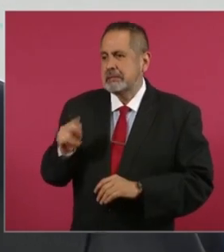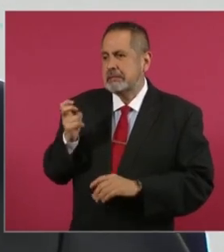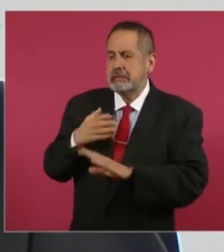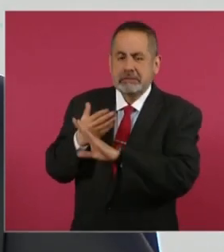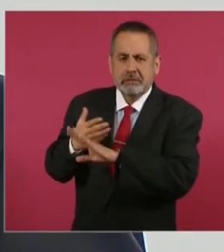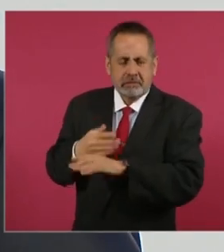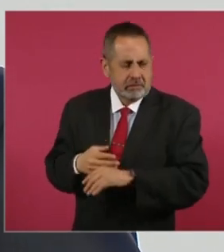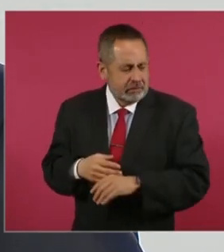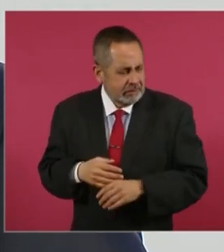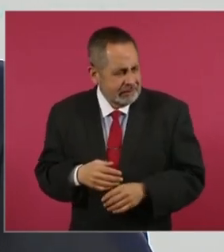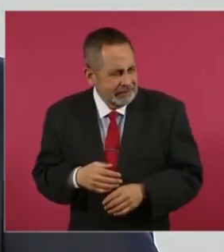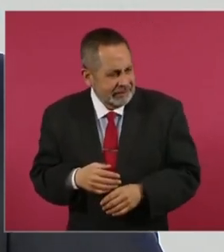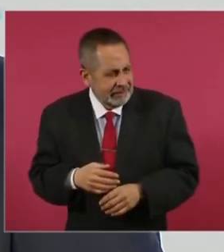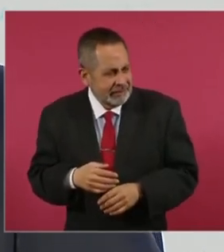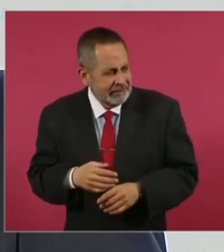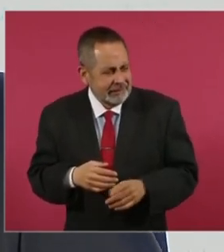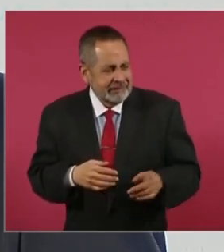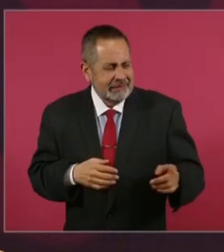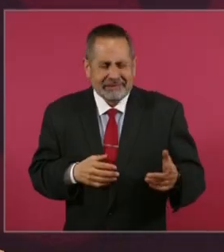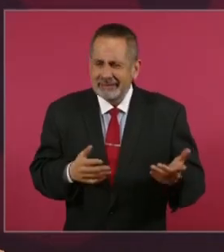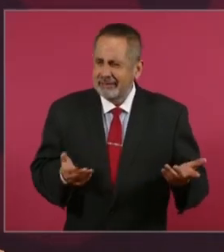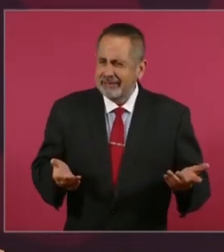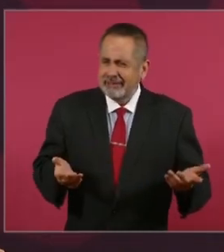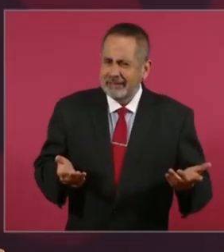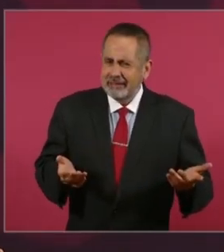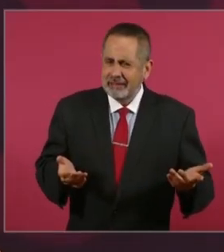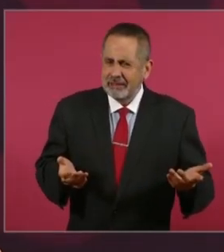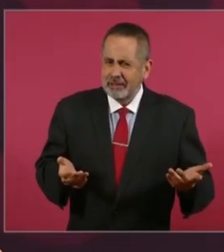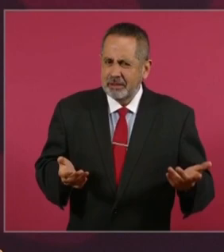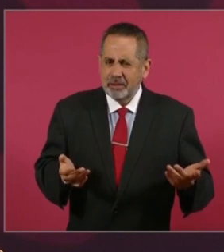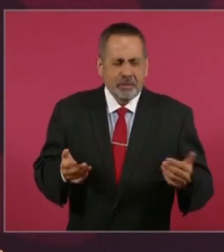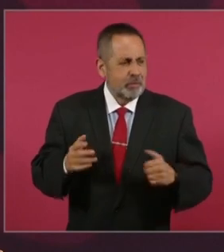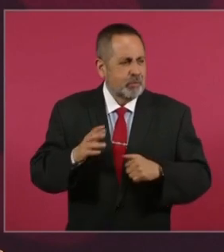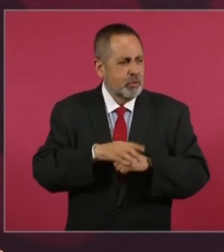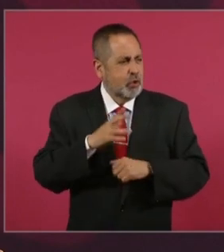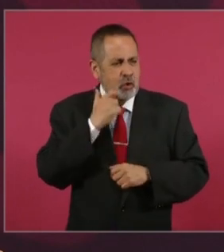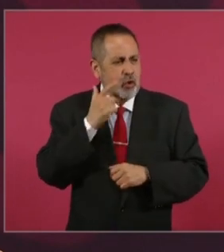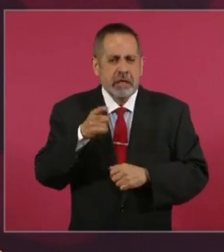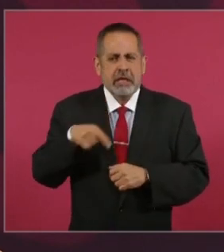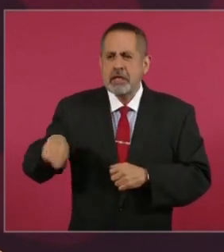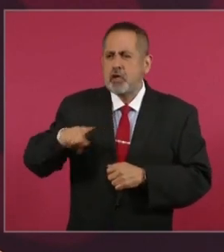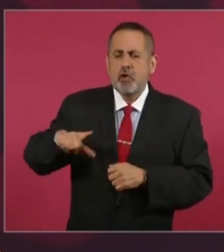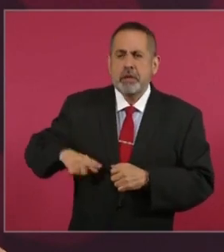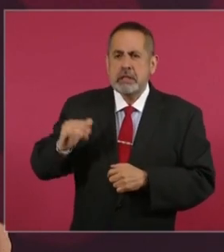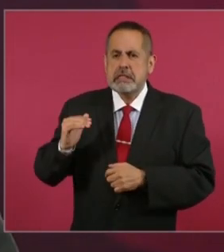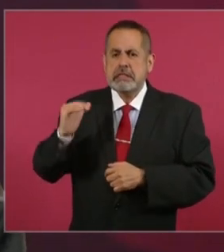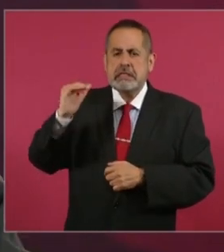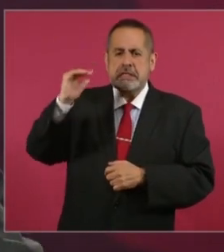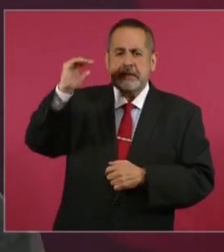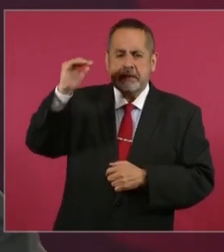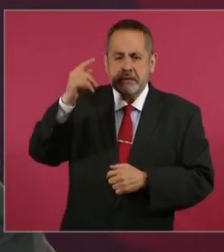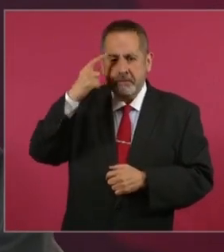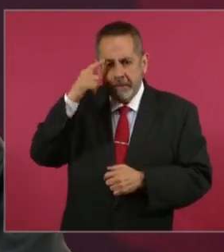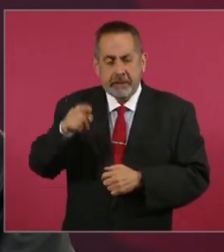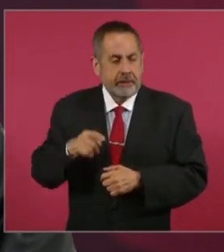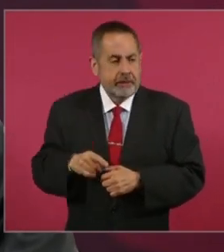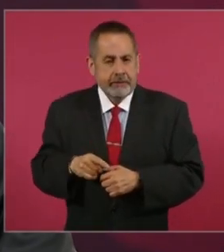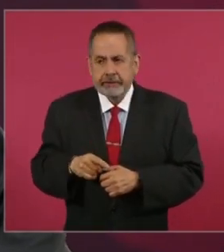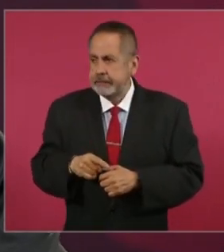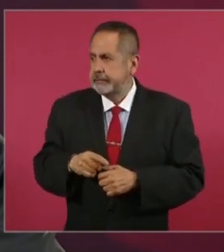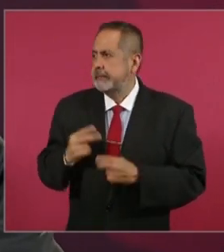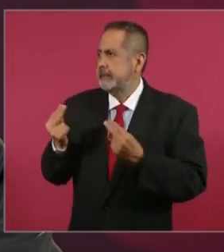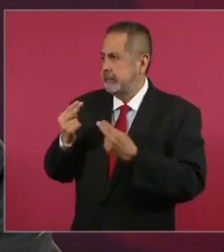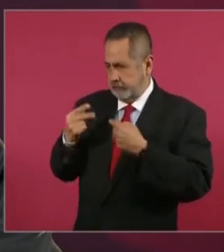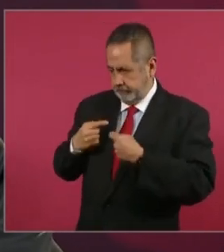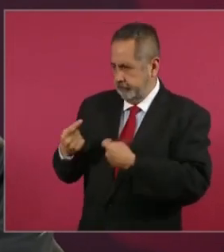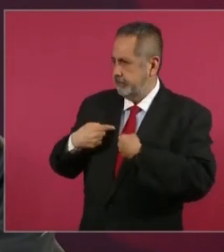¿Por qué quieren que no esté el gobernante tan arriba? Para que necesite de ellos.